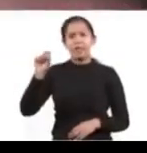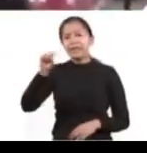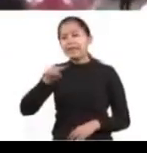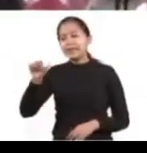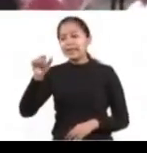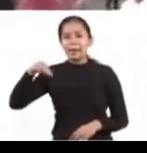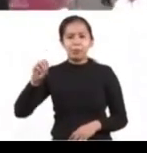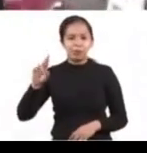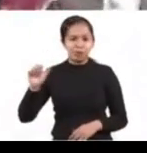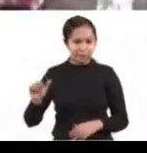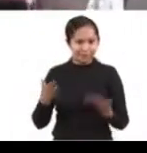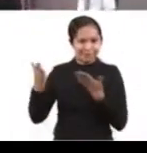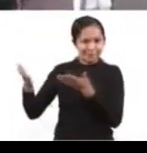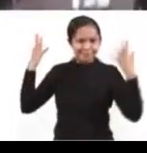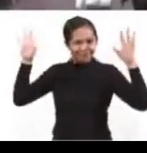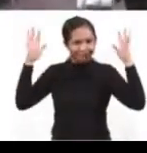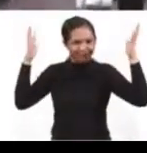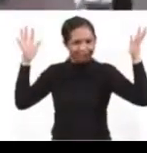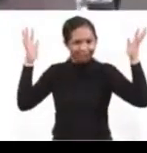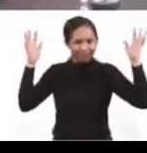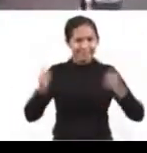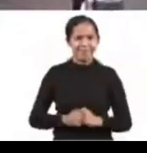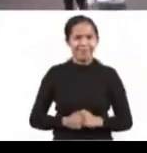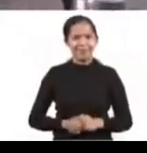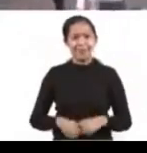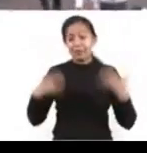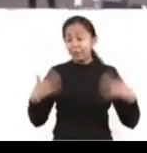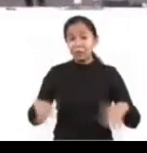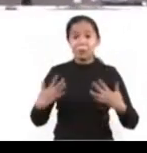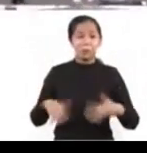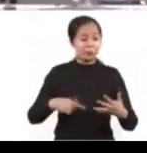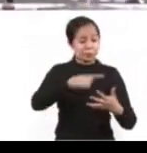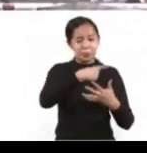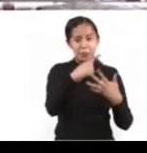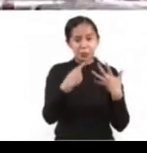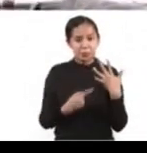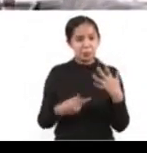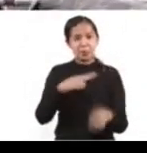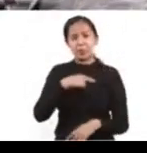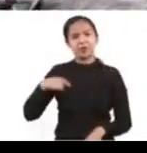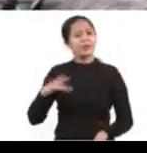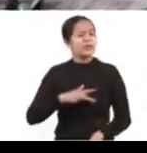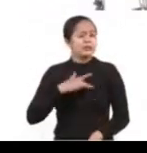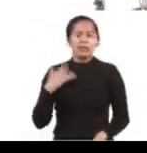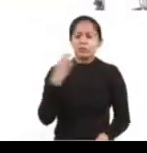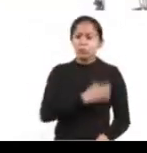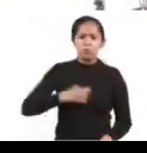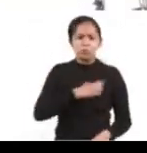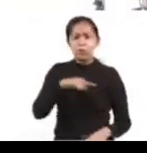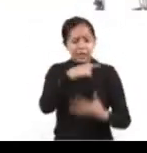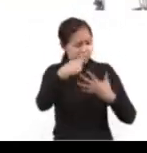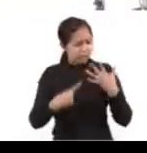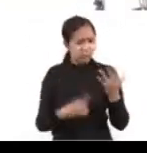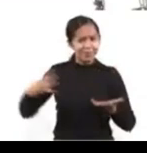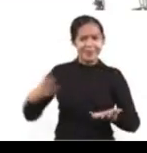Zamora. Wow. Vaya, vaya, nos, qué barbaridades, nos sentimos emocionados de tener a tantos campeones